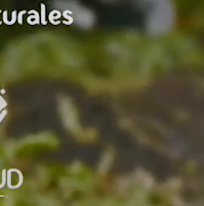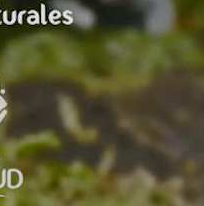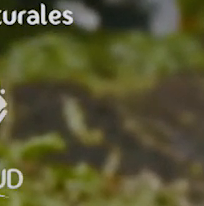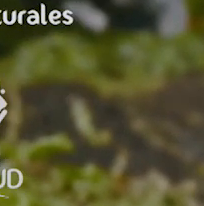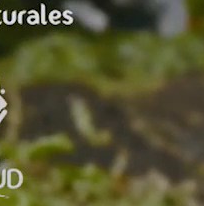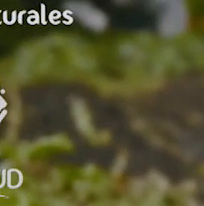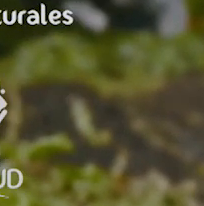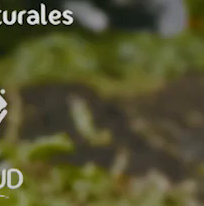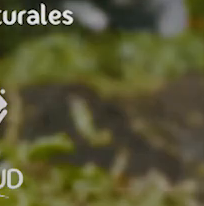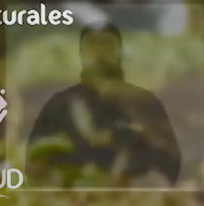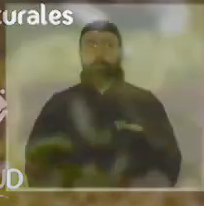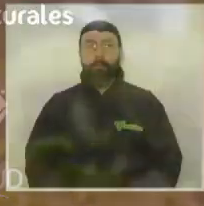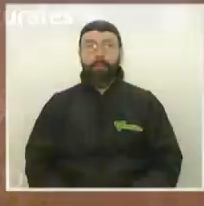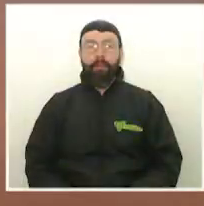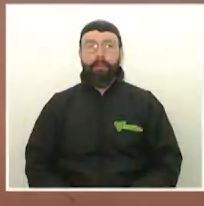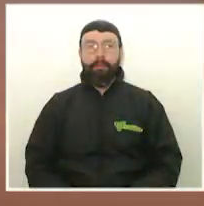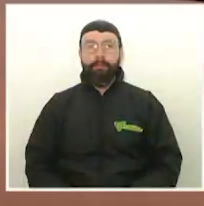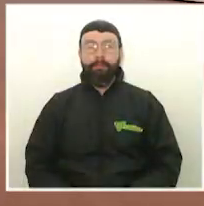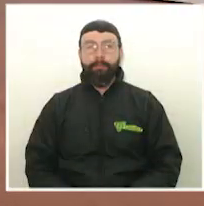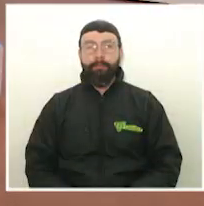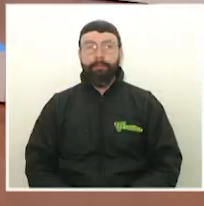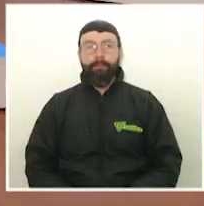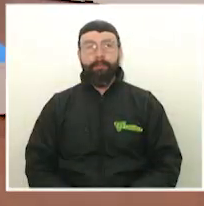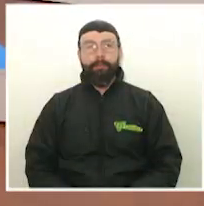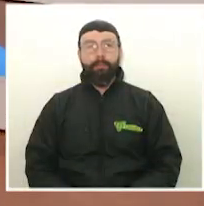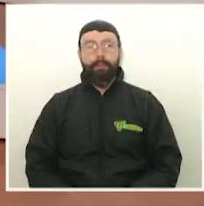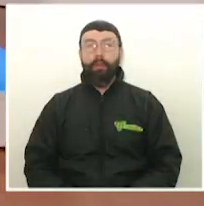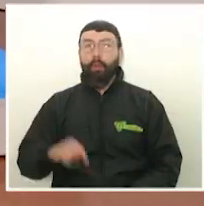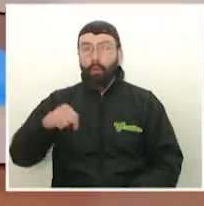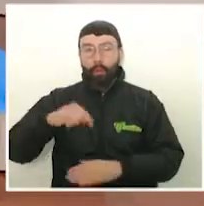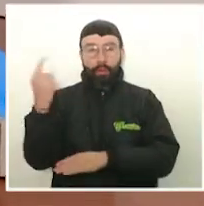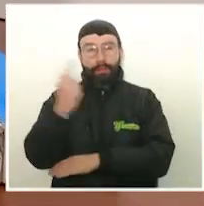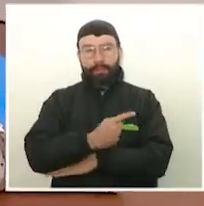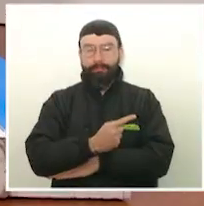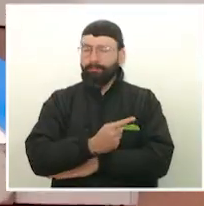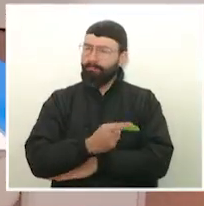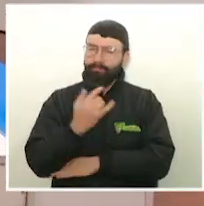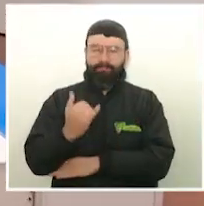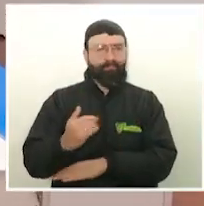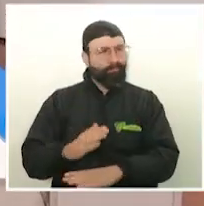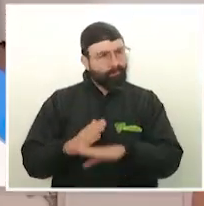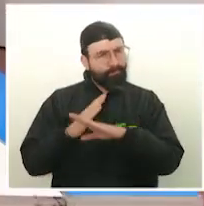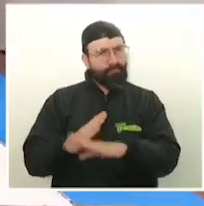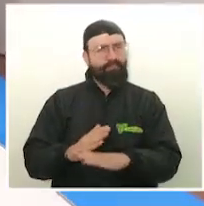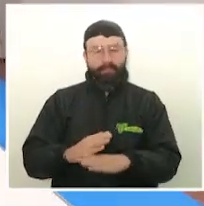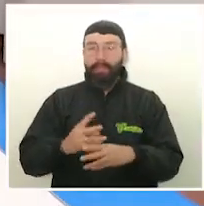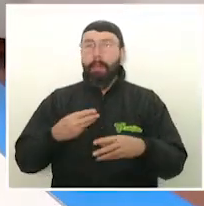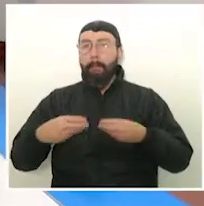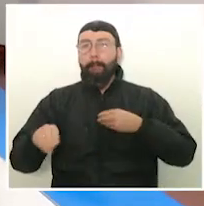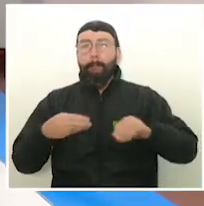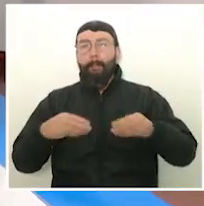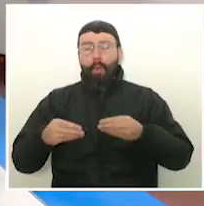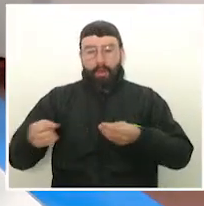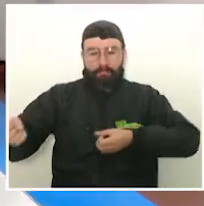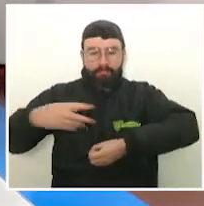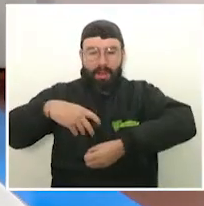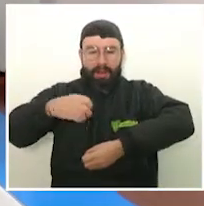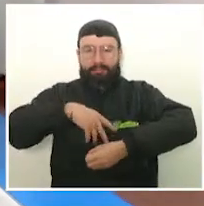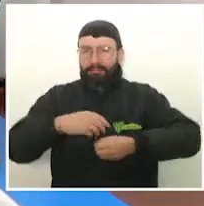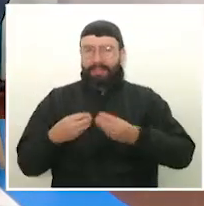más saludable. Si bien hoy es el día de no bolsa en el mundo, queremos que